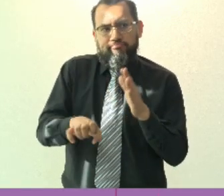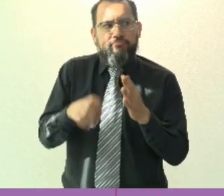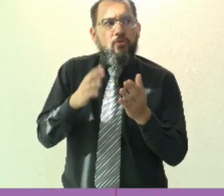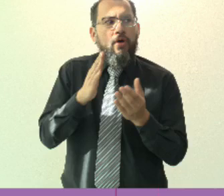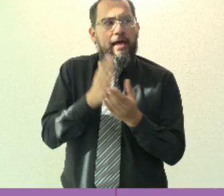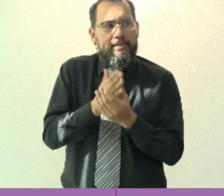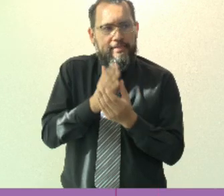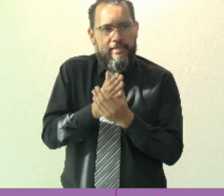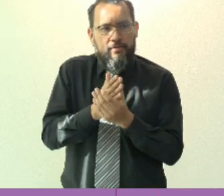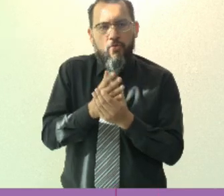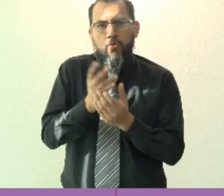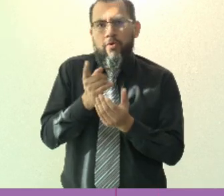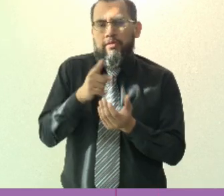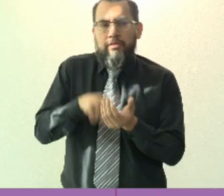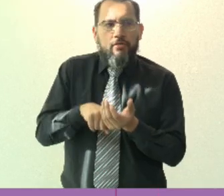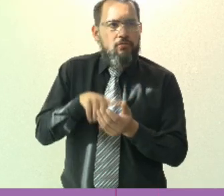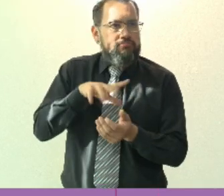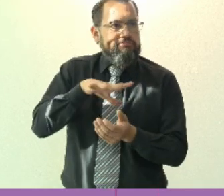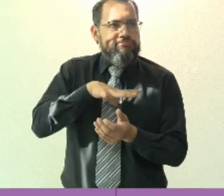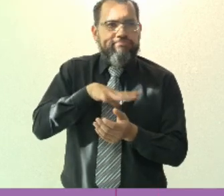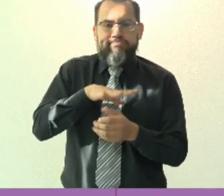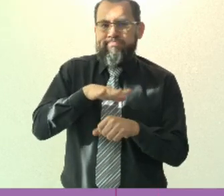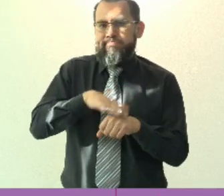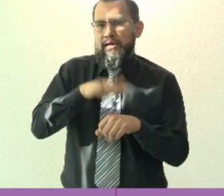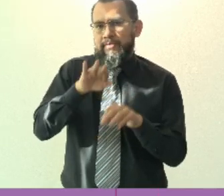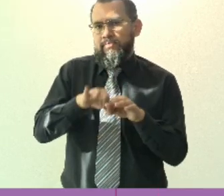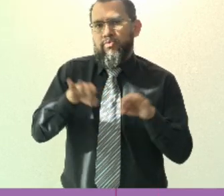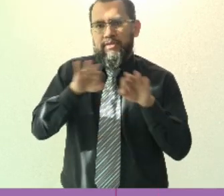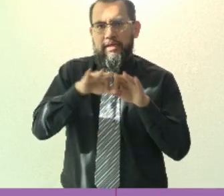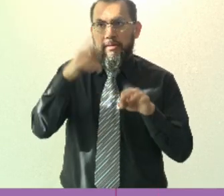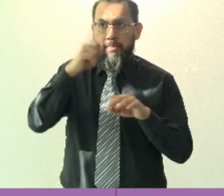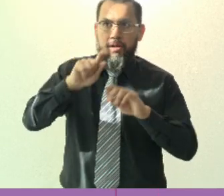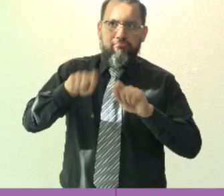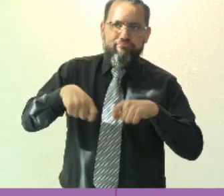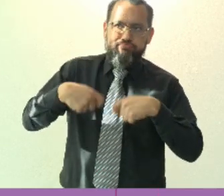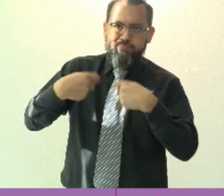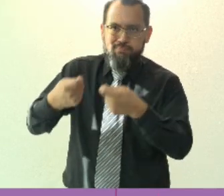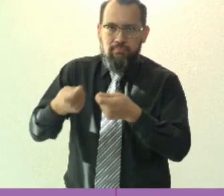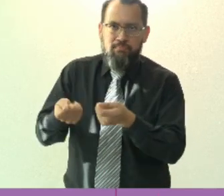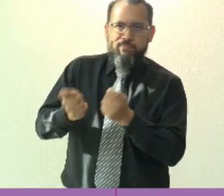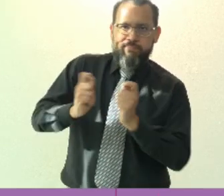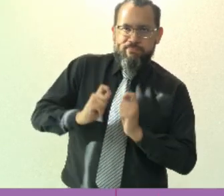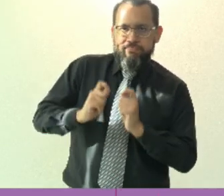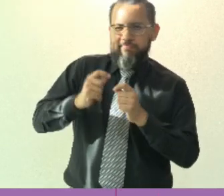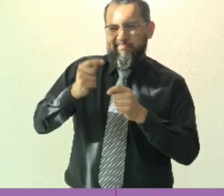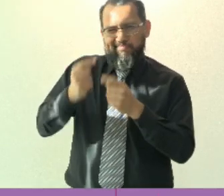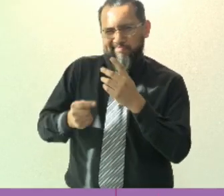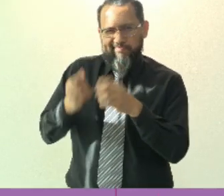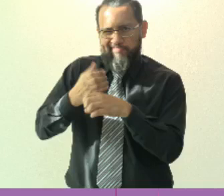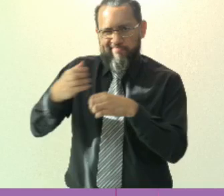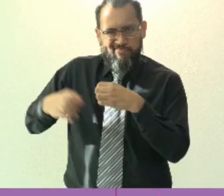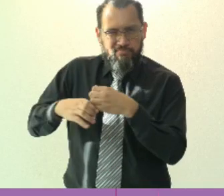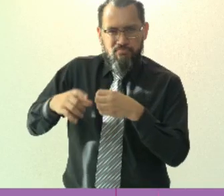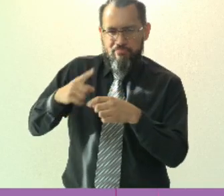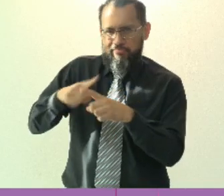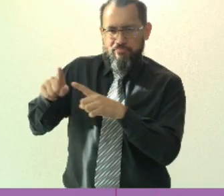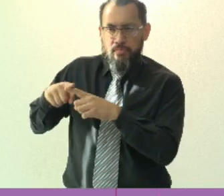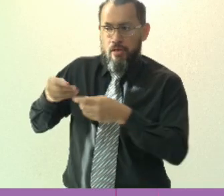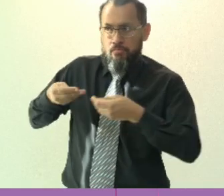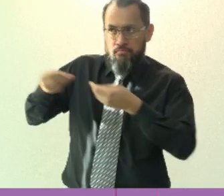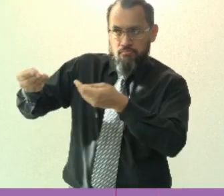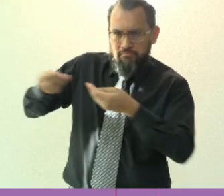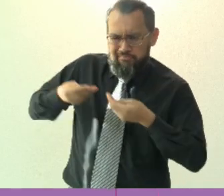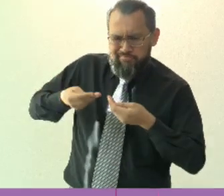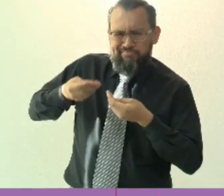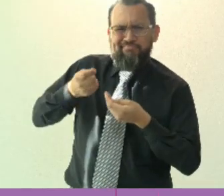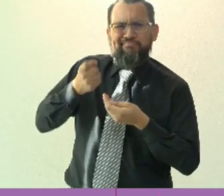parte imprescindible en los actos de entrega-recepción, dado que con esto vamos a dar cuenta,